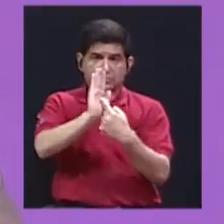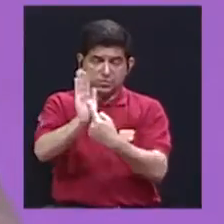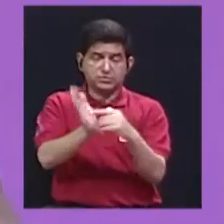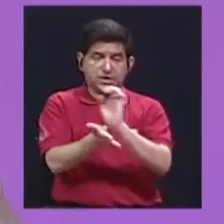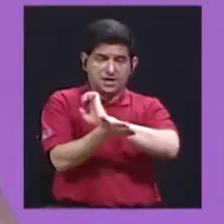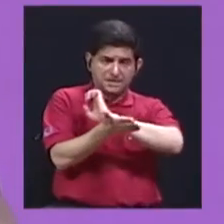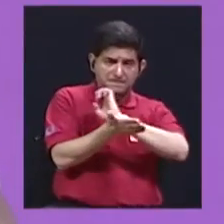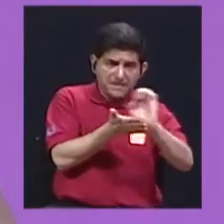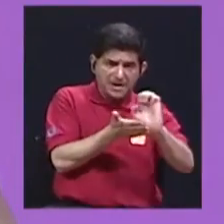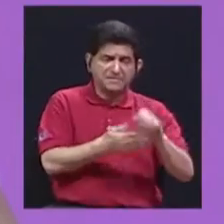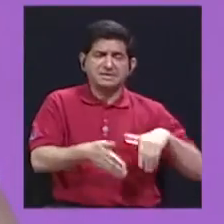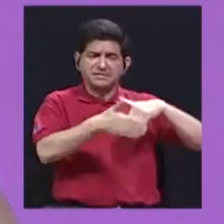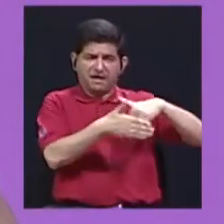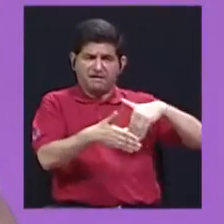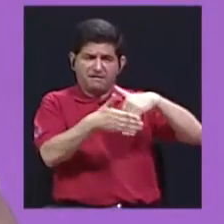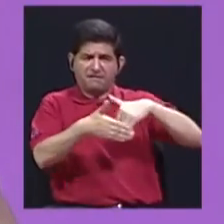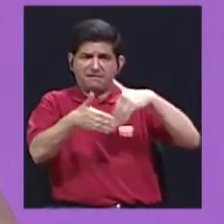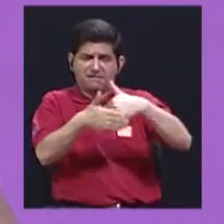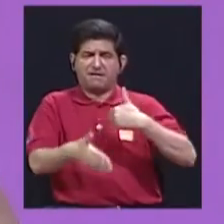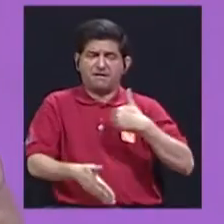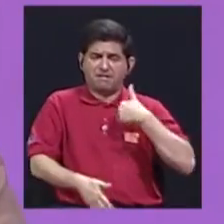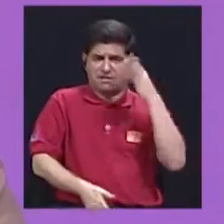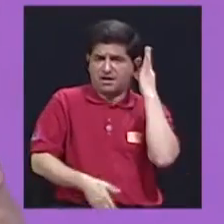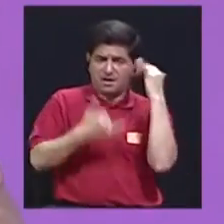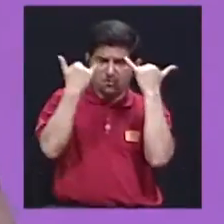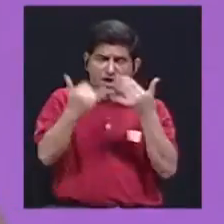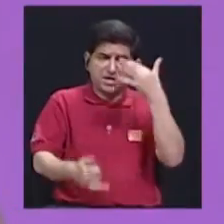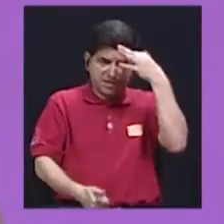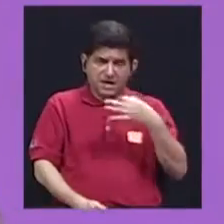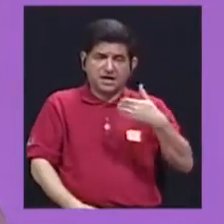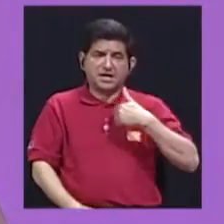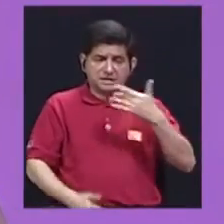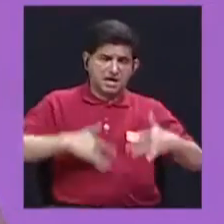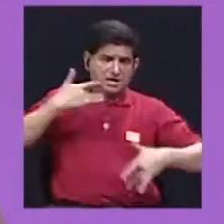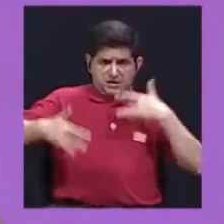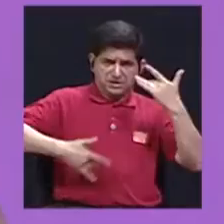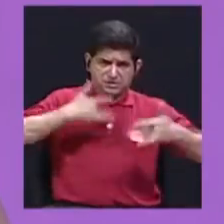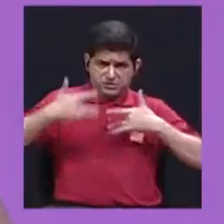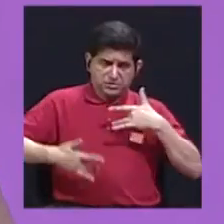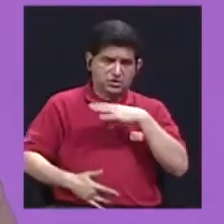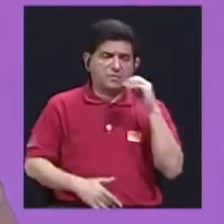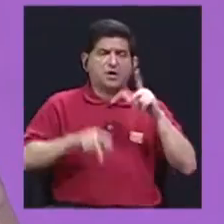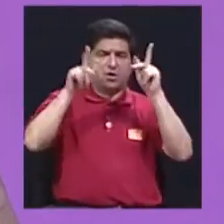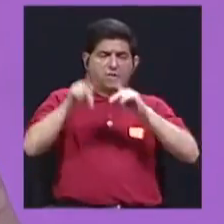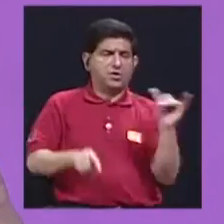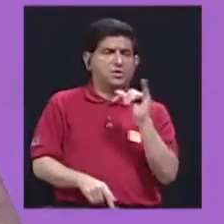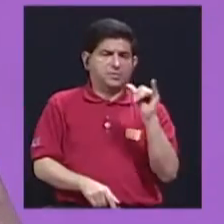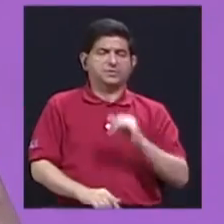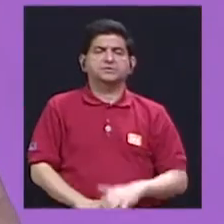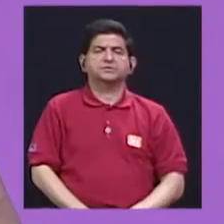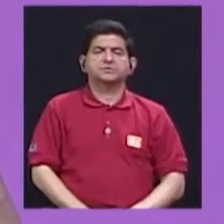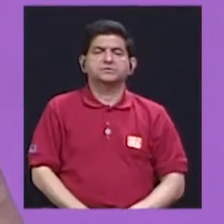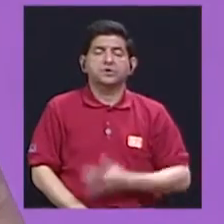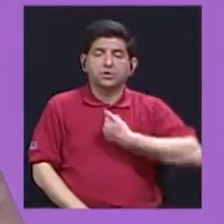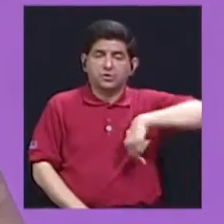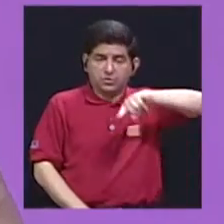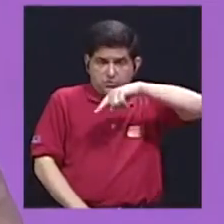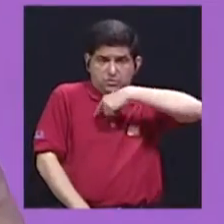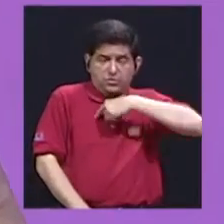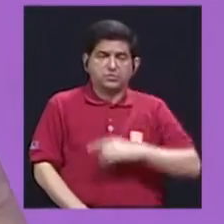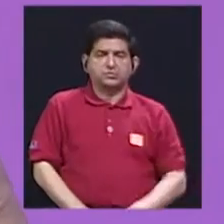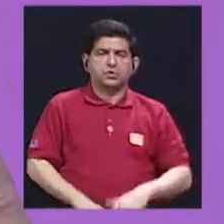evitar un poco esos obstáculos que tiene la mujer ya cuando cree que tiene una sintomatología o cualquier persona también ponemos